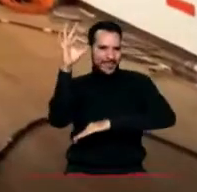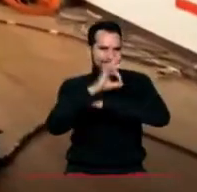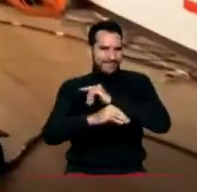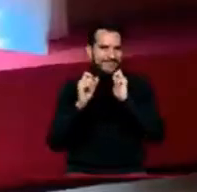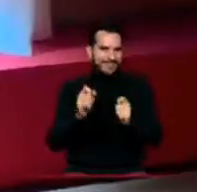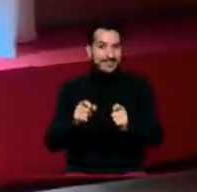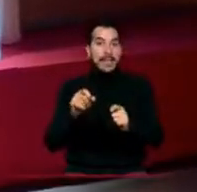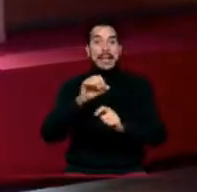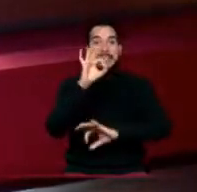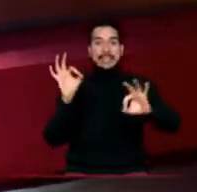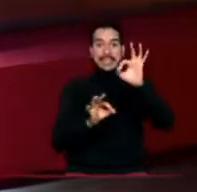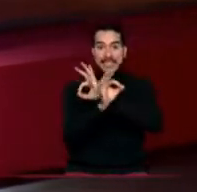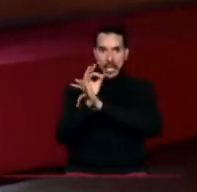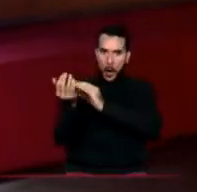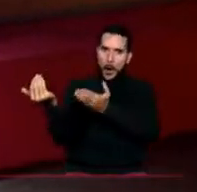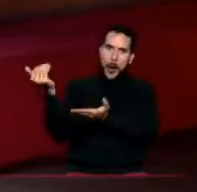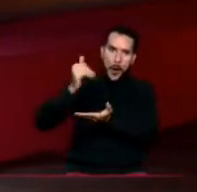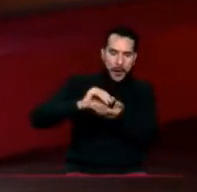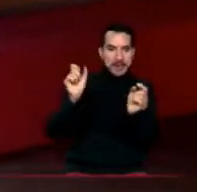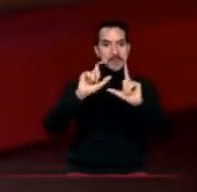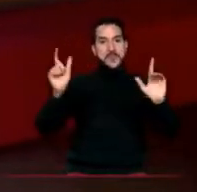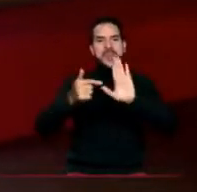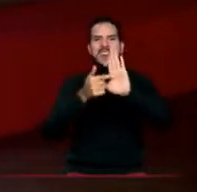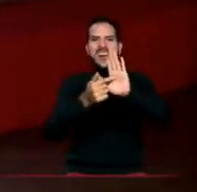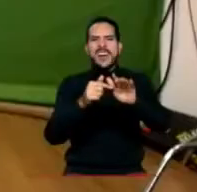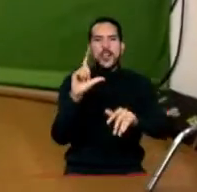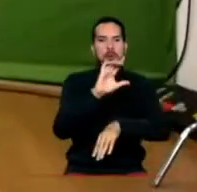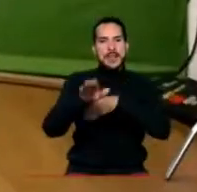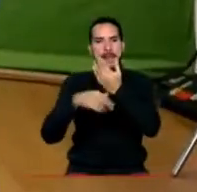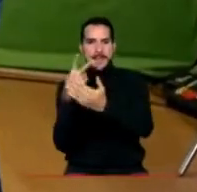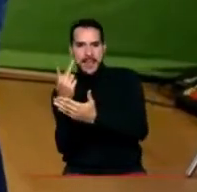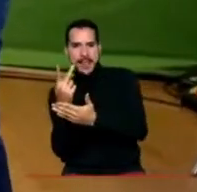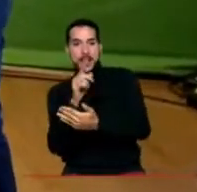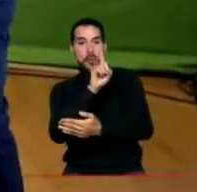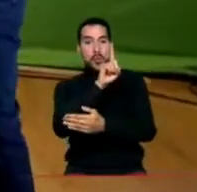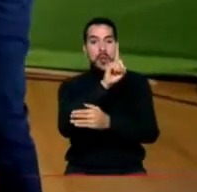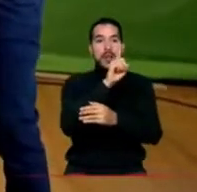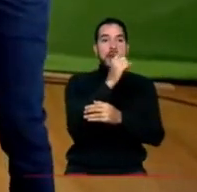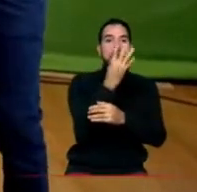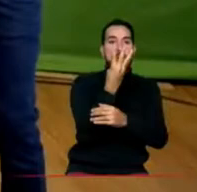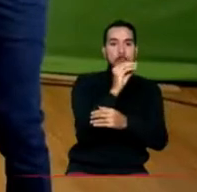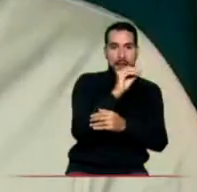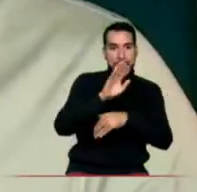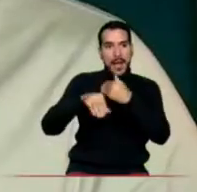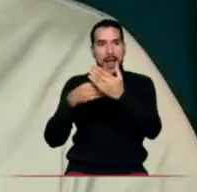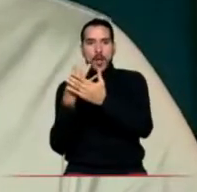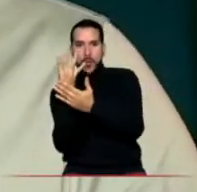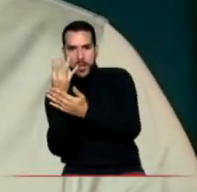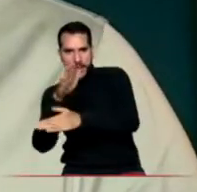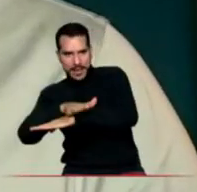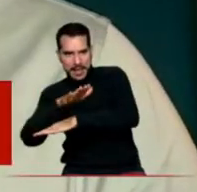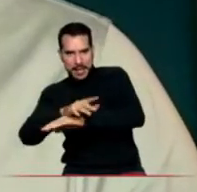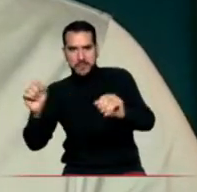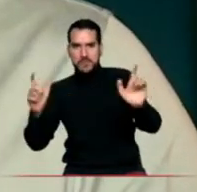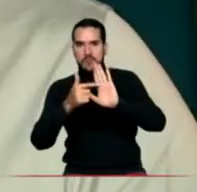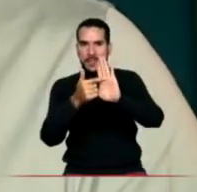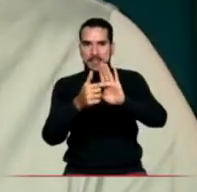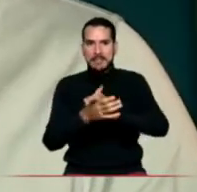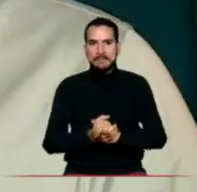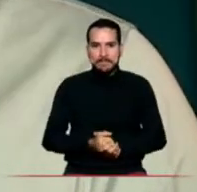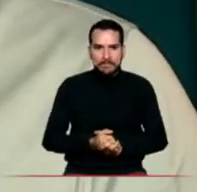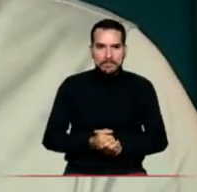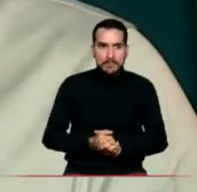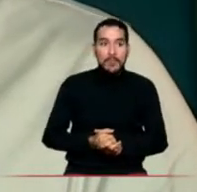acompañar a los televidentes de lunes a viernes de 1:40 a 4 de la tarde. en esta nueva temporada venimos recargados con